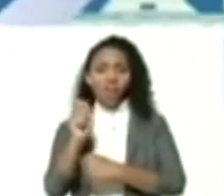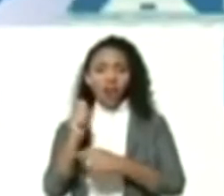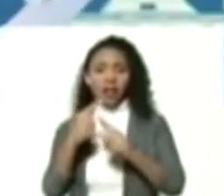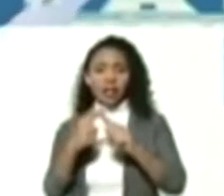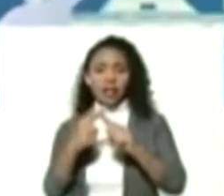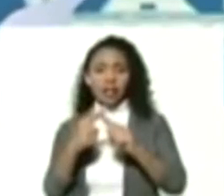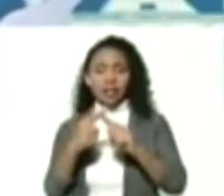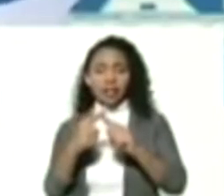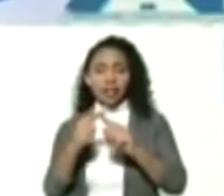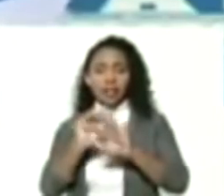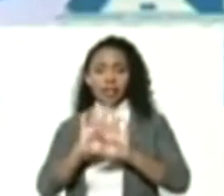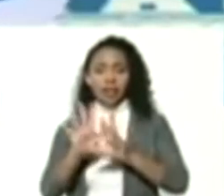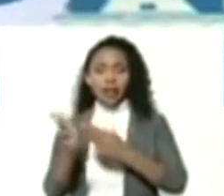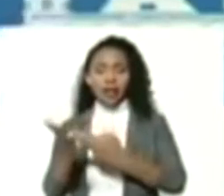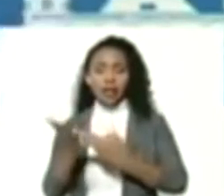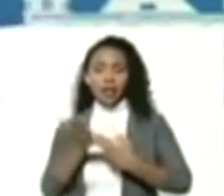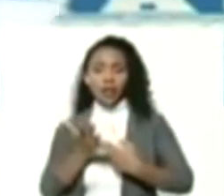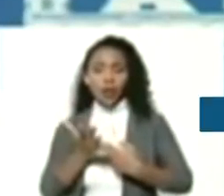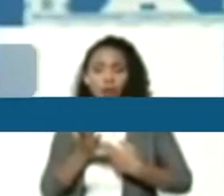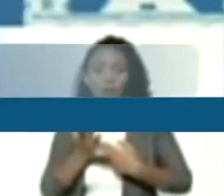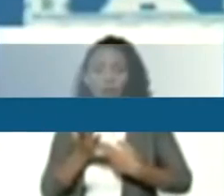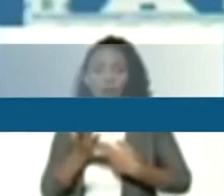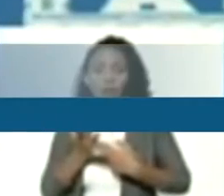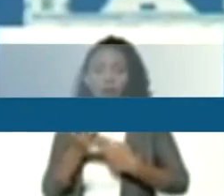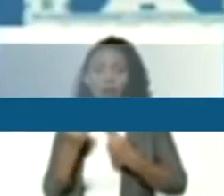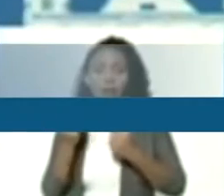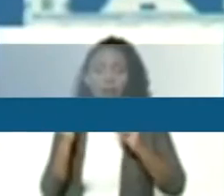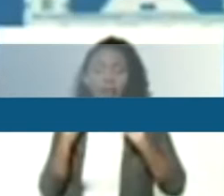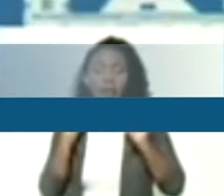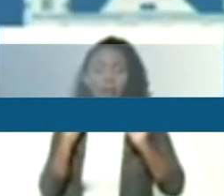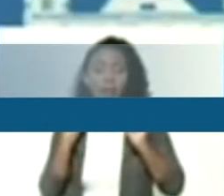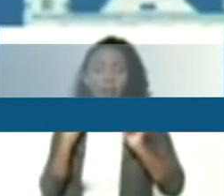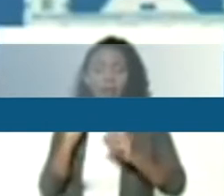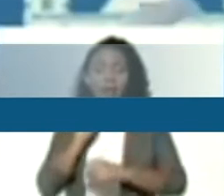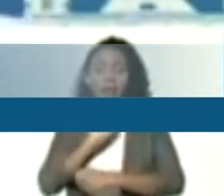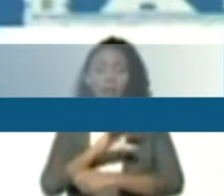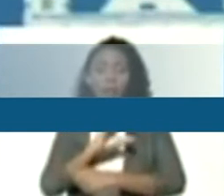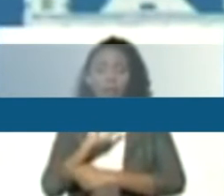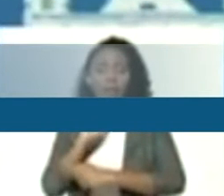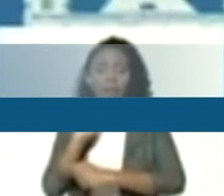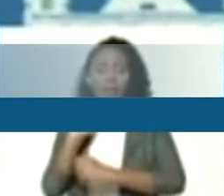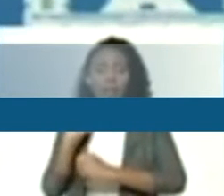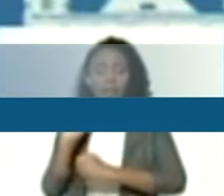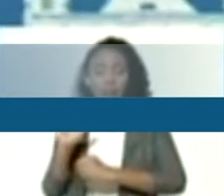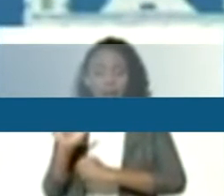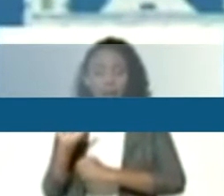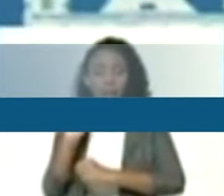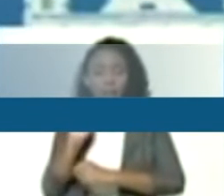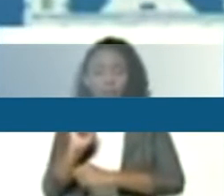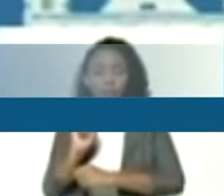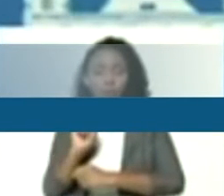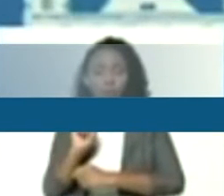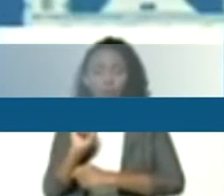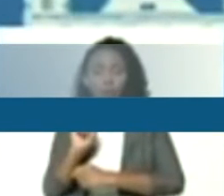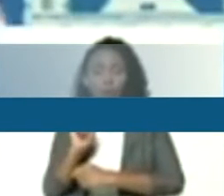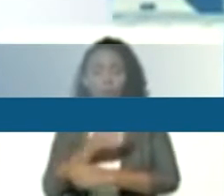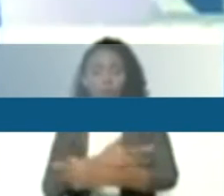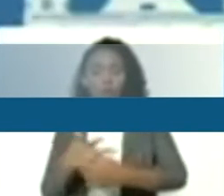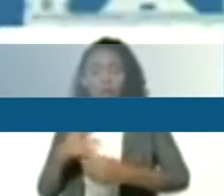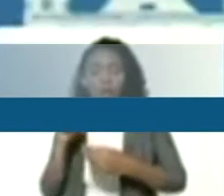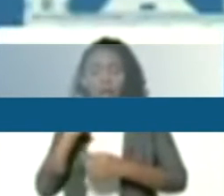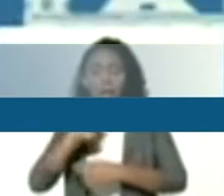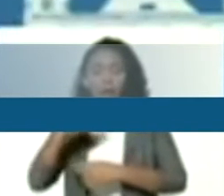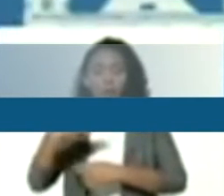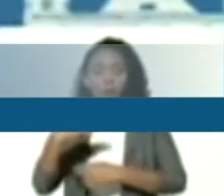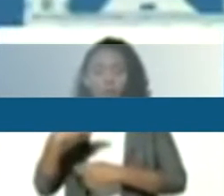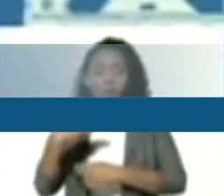COVAX recibió el equivalente a 53.8 millones de euros, el equivalente a